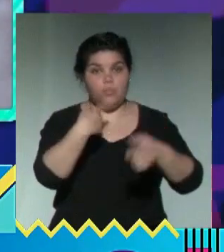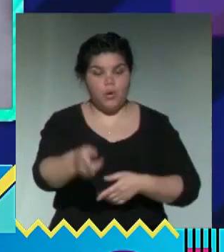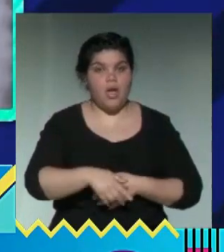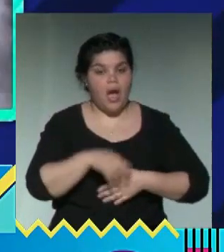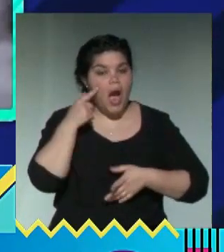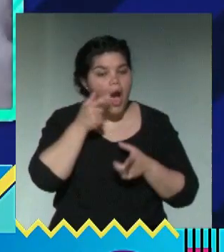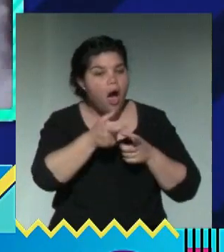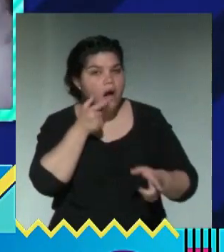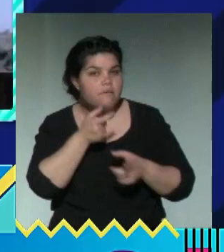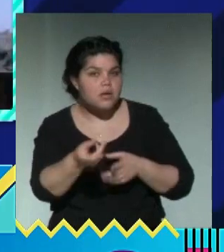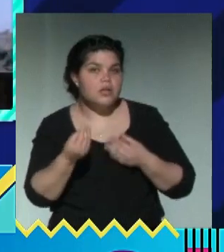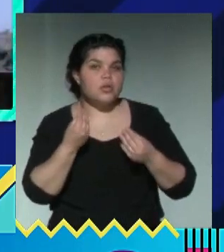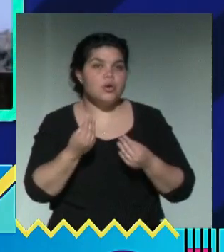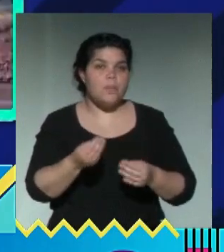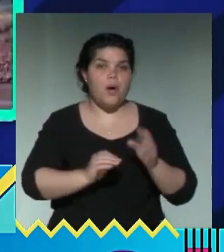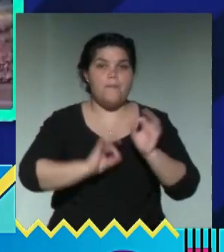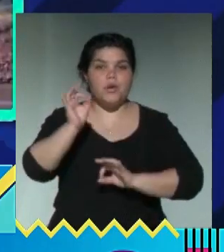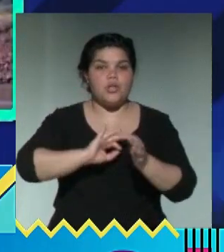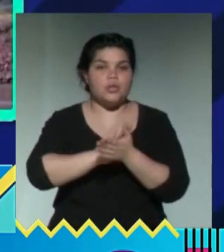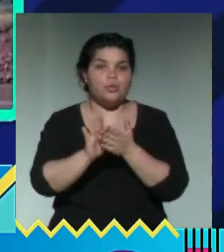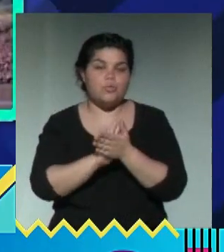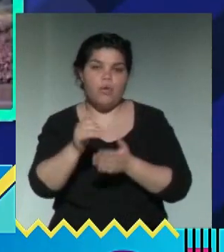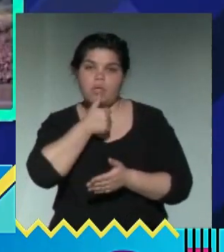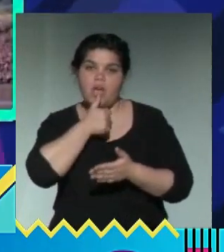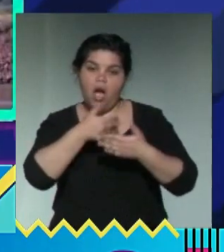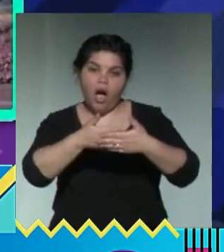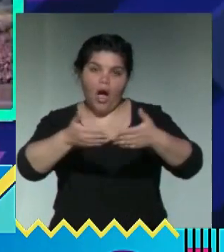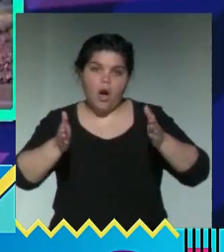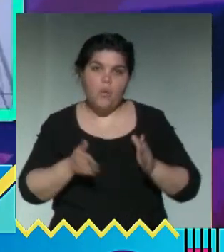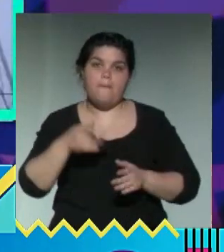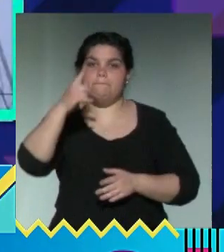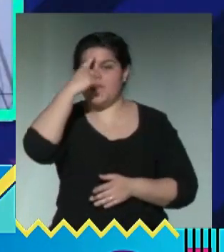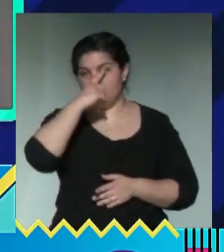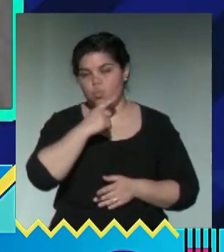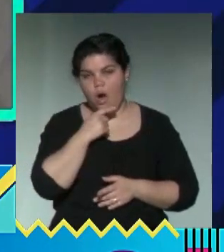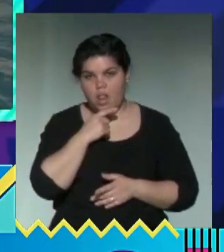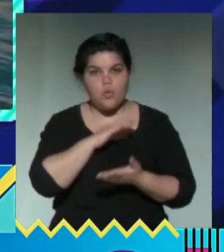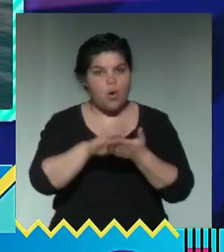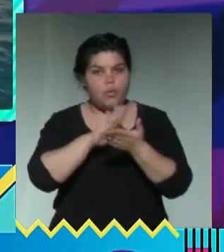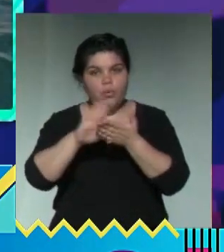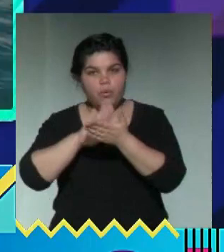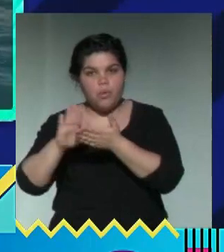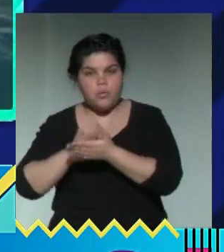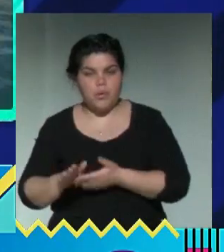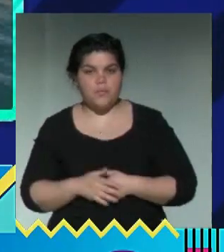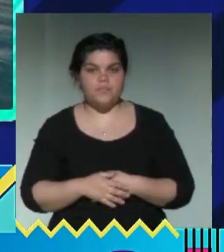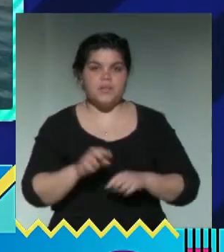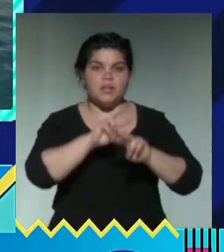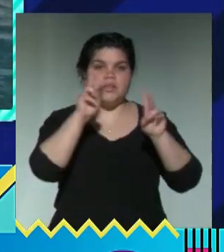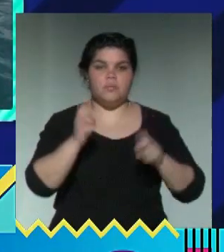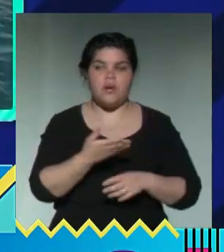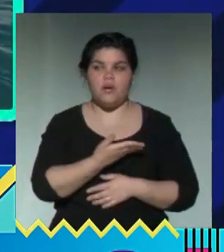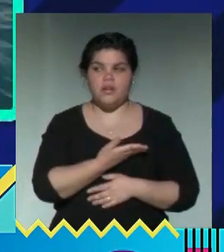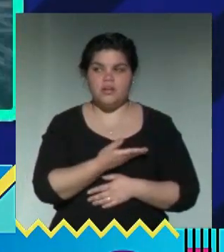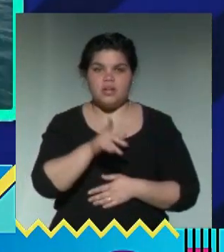viendo la entrada de un nuevo proyecto hidroeléctrico en la provincia todos los meses. De los proyectos de energía fotovoltaica hay uno